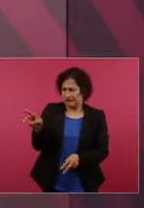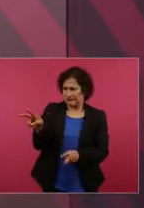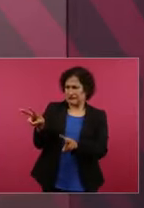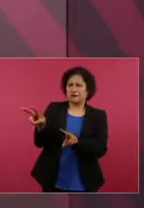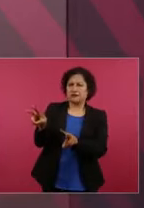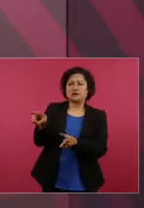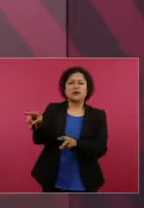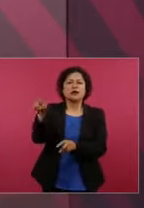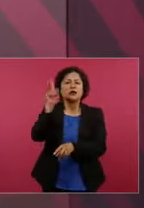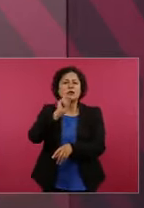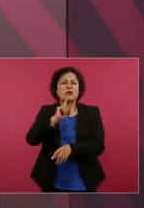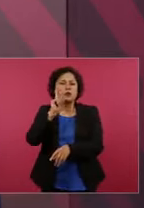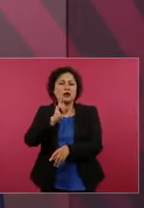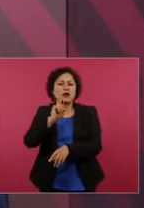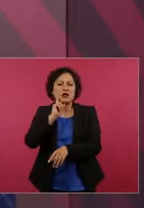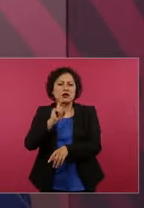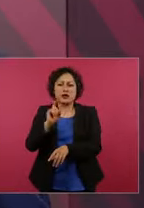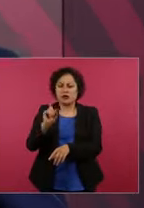Uristegui,